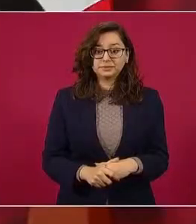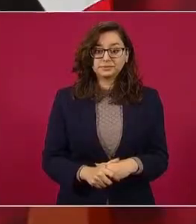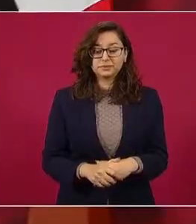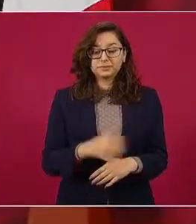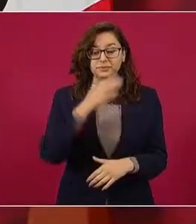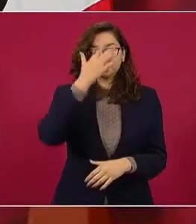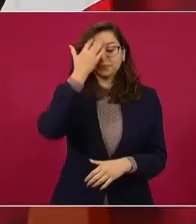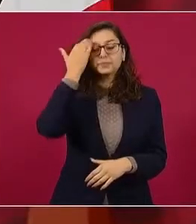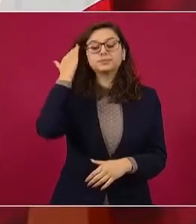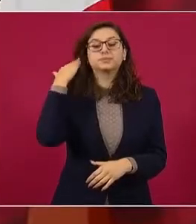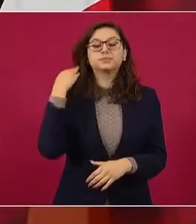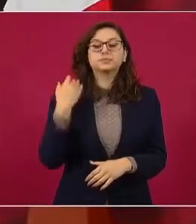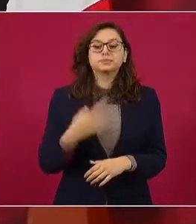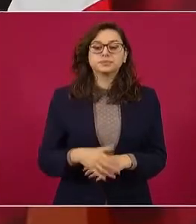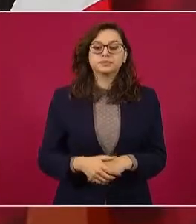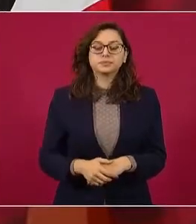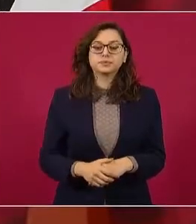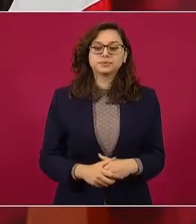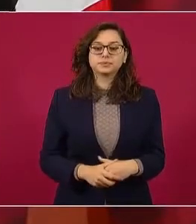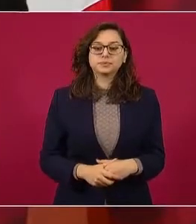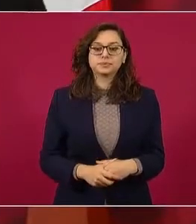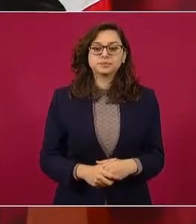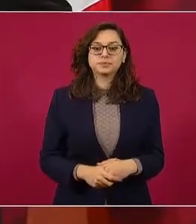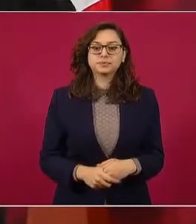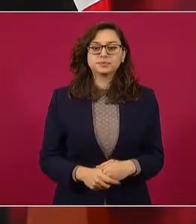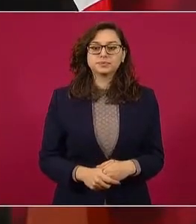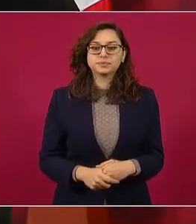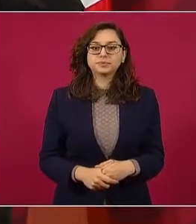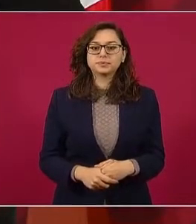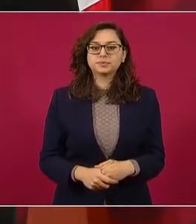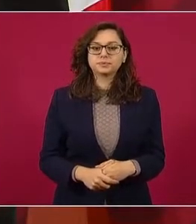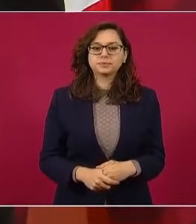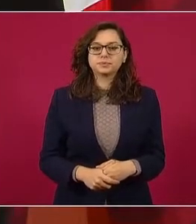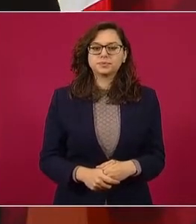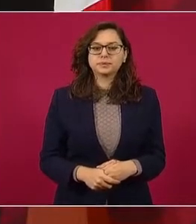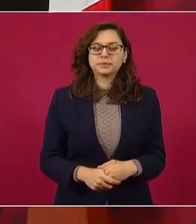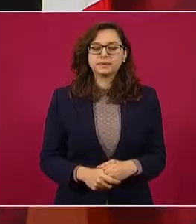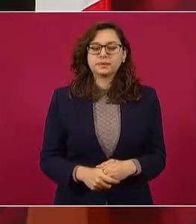Y todo porque hacen lo que llaman lobby.